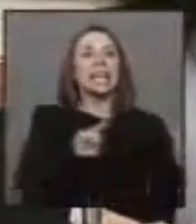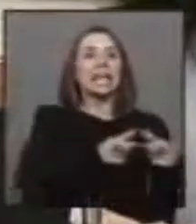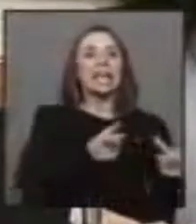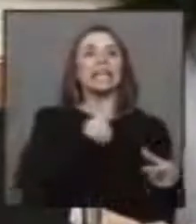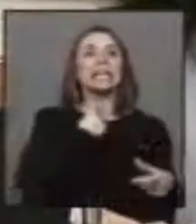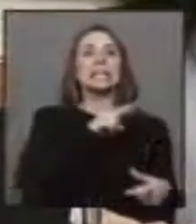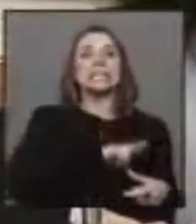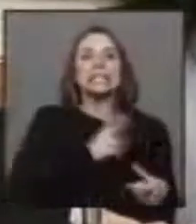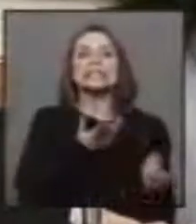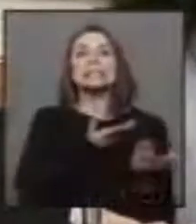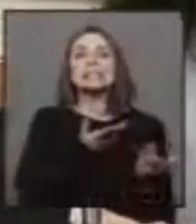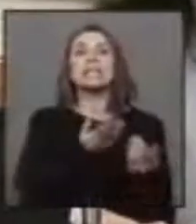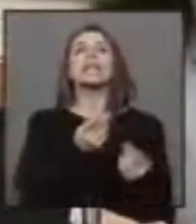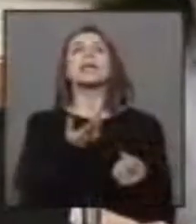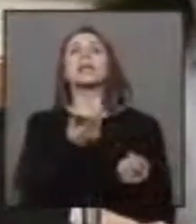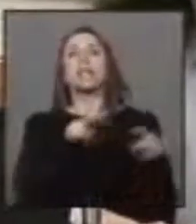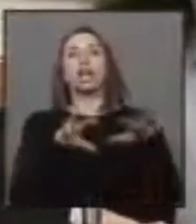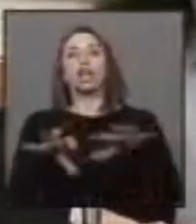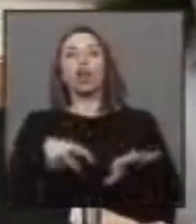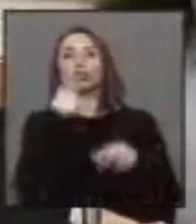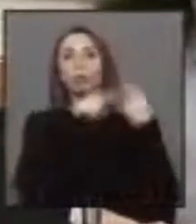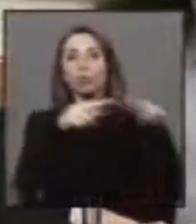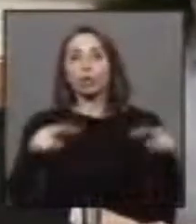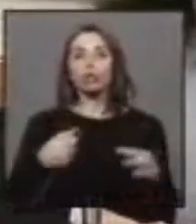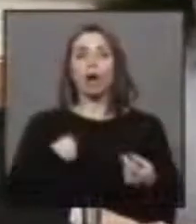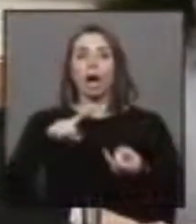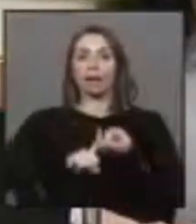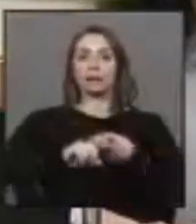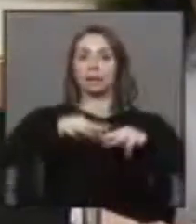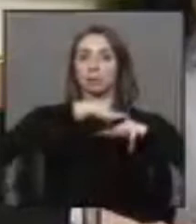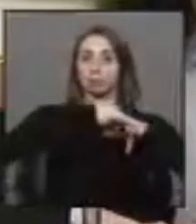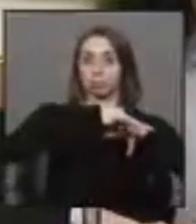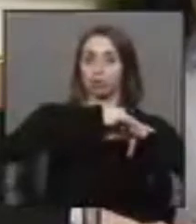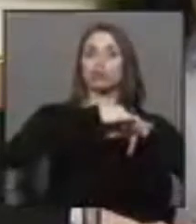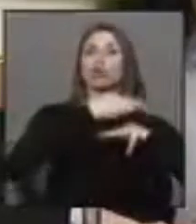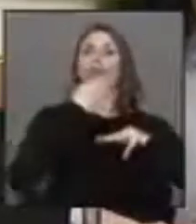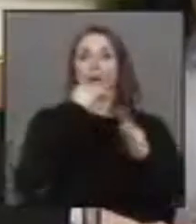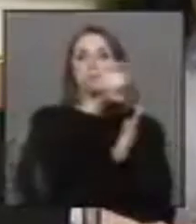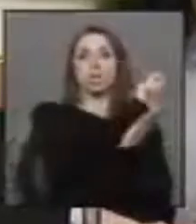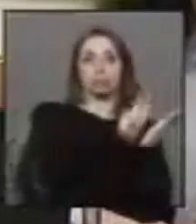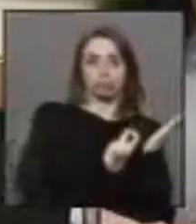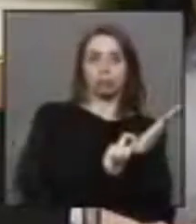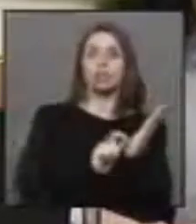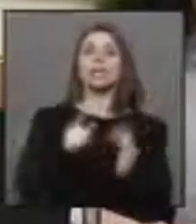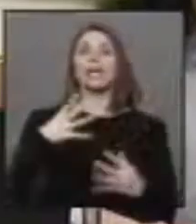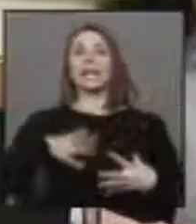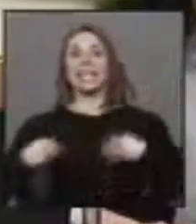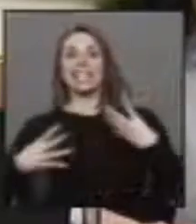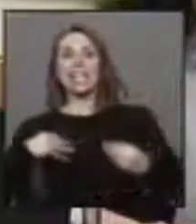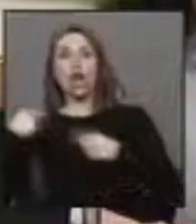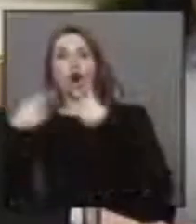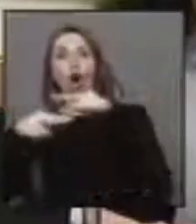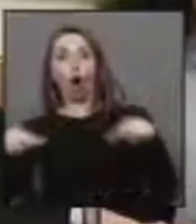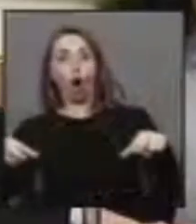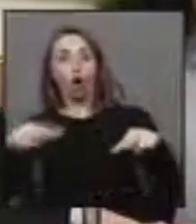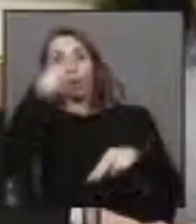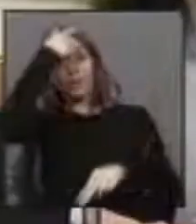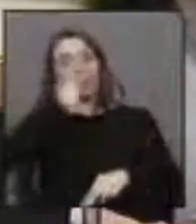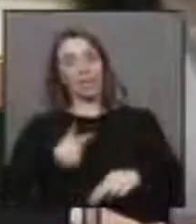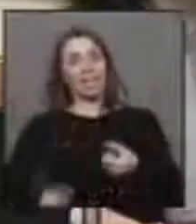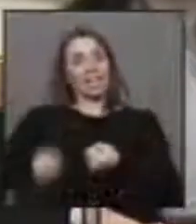Eso me parece que da la posibilidad de que la ciudadanía tenga mayor control sobre quién están